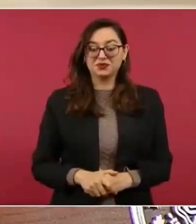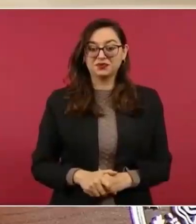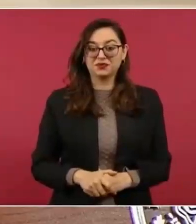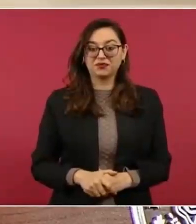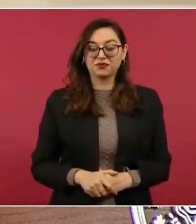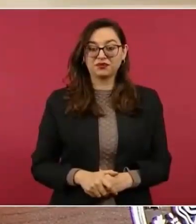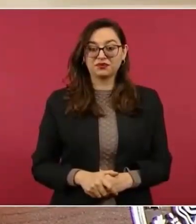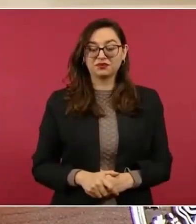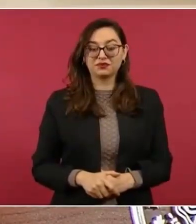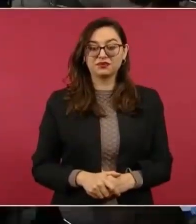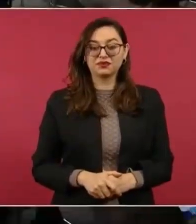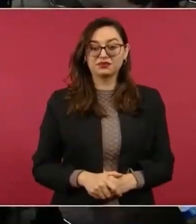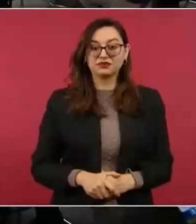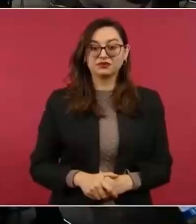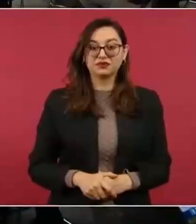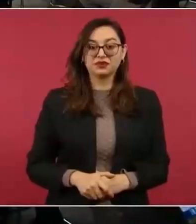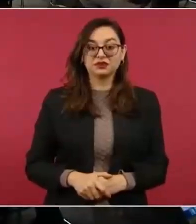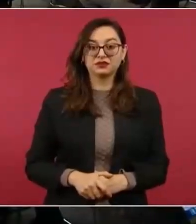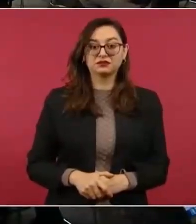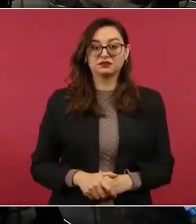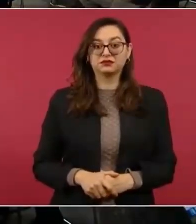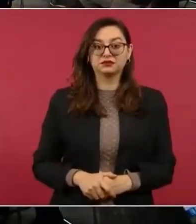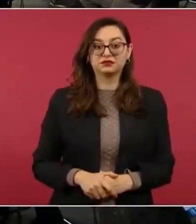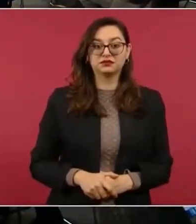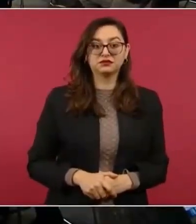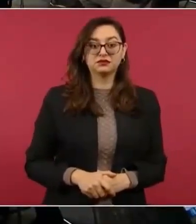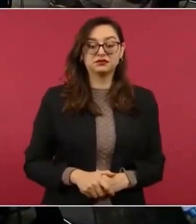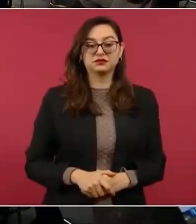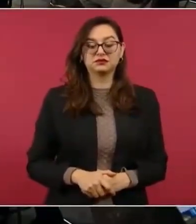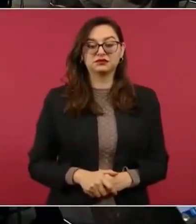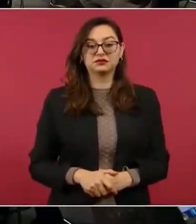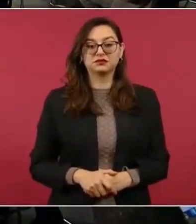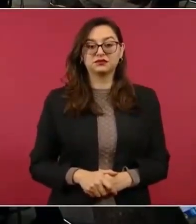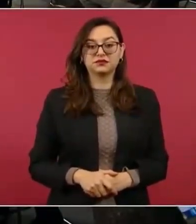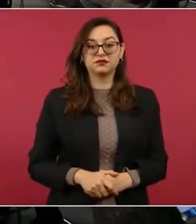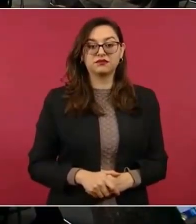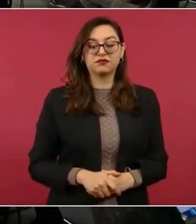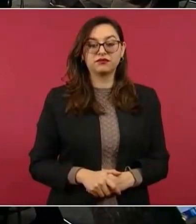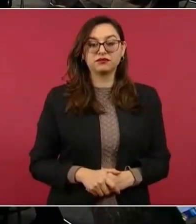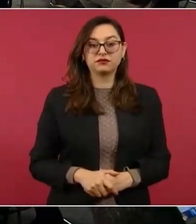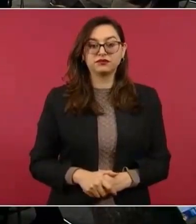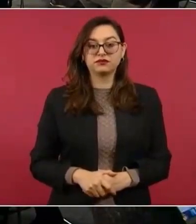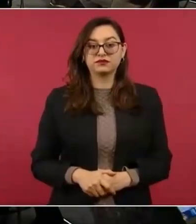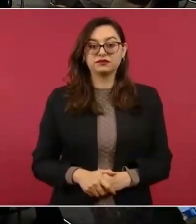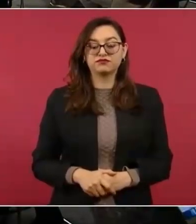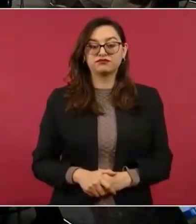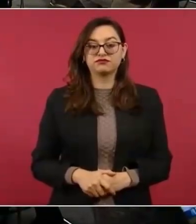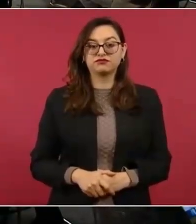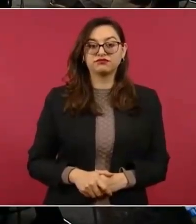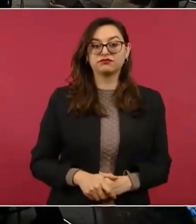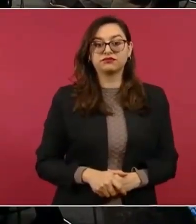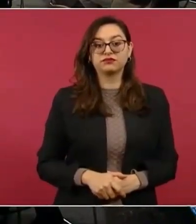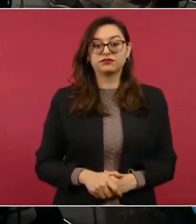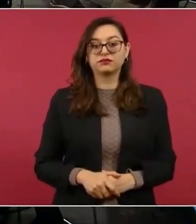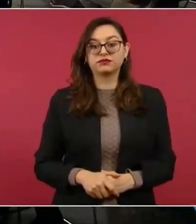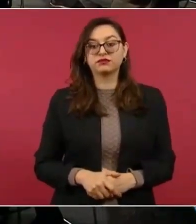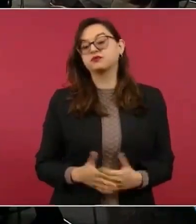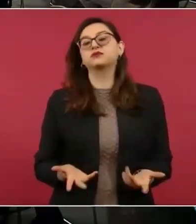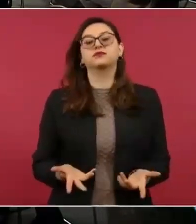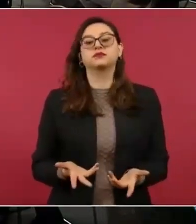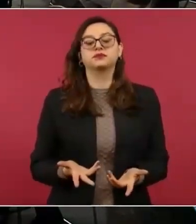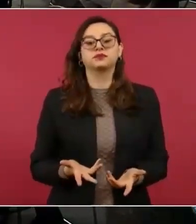Primero diciendo últimamente de que se había equivocado, de que estaba arrepentido de no haberme